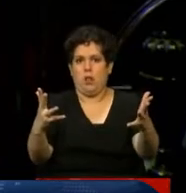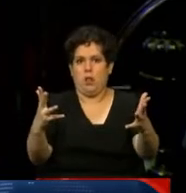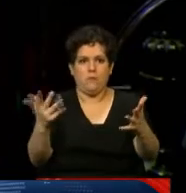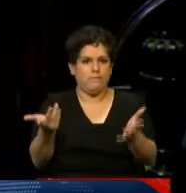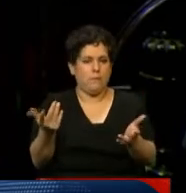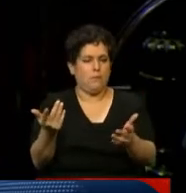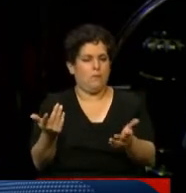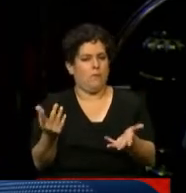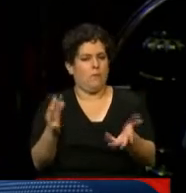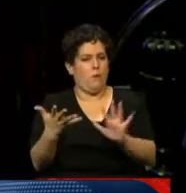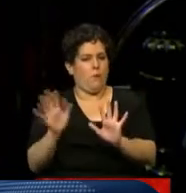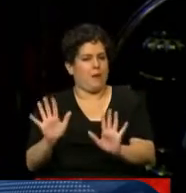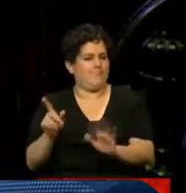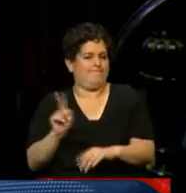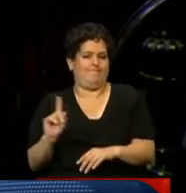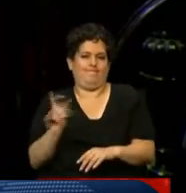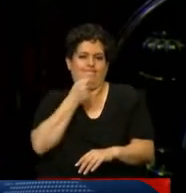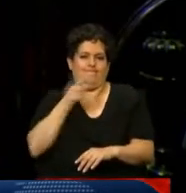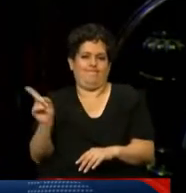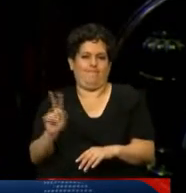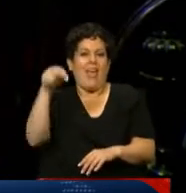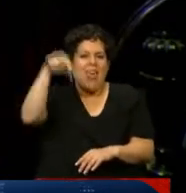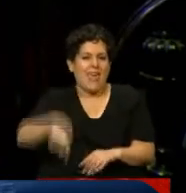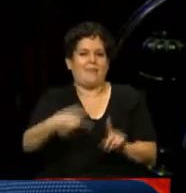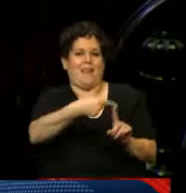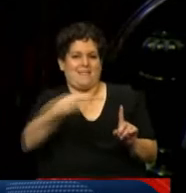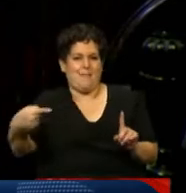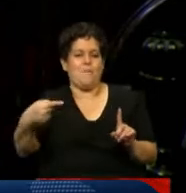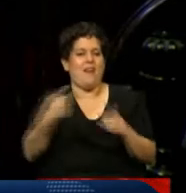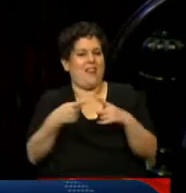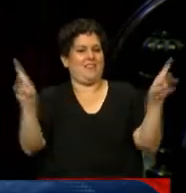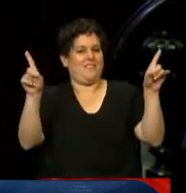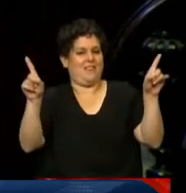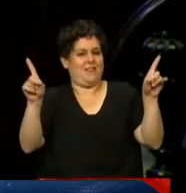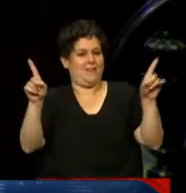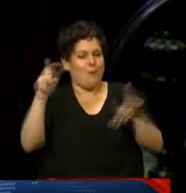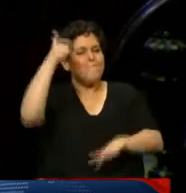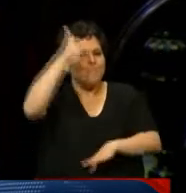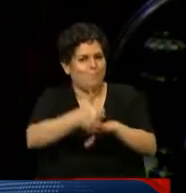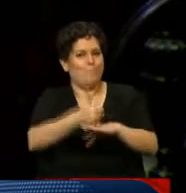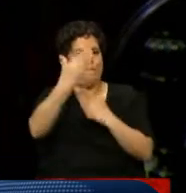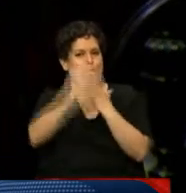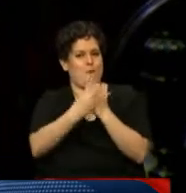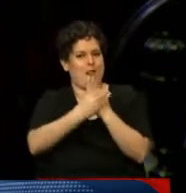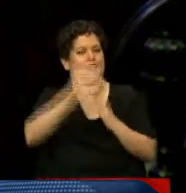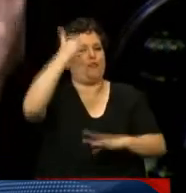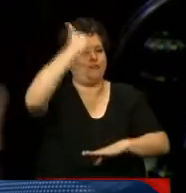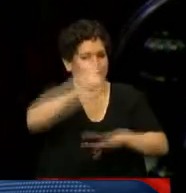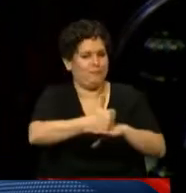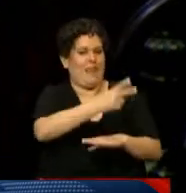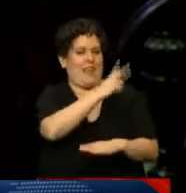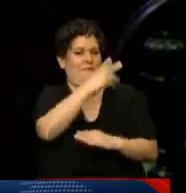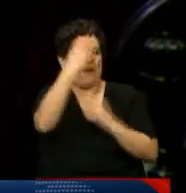Esta semana, en un debate histórico con la presencia del jefe de gabinete de ministros y casi